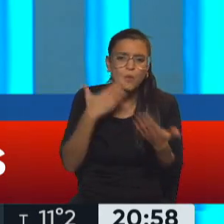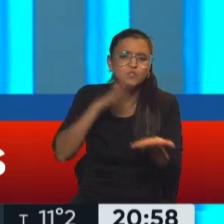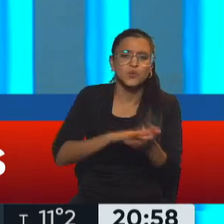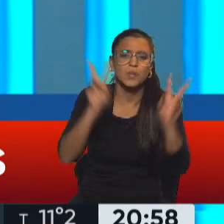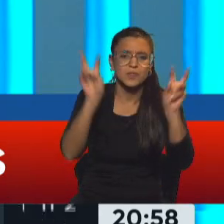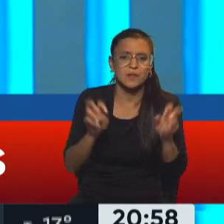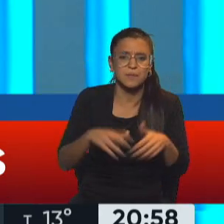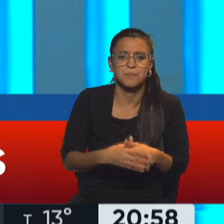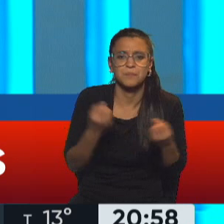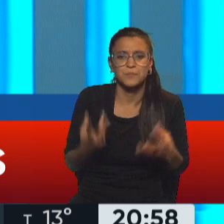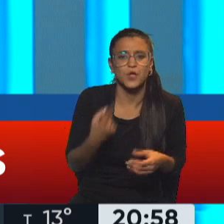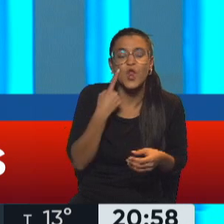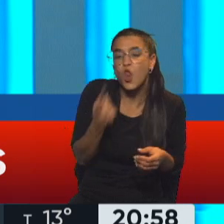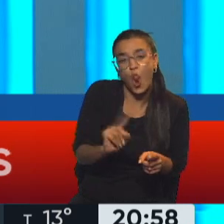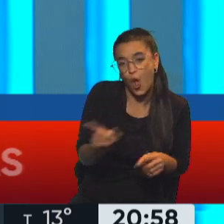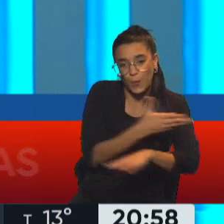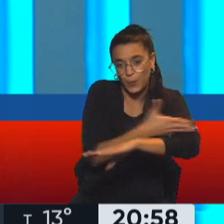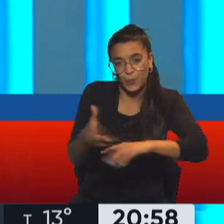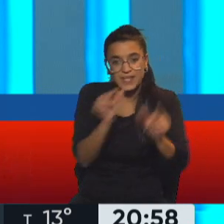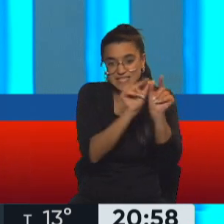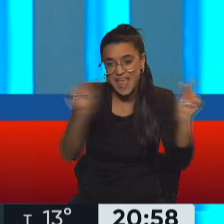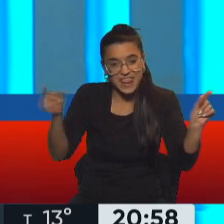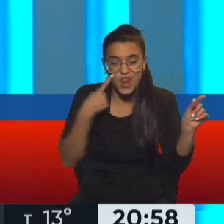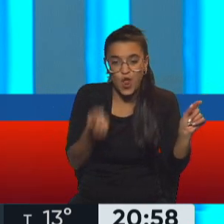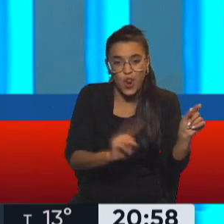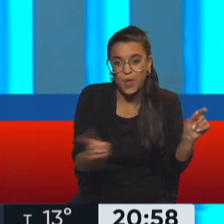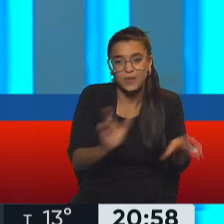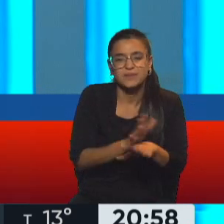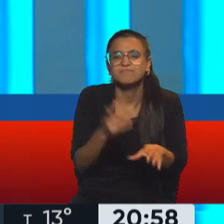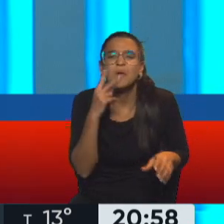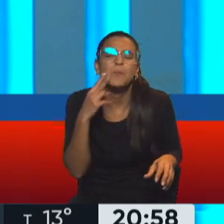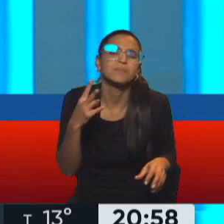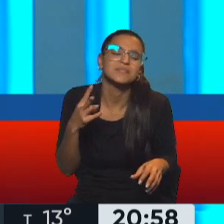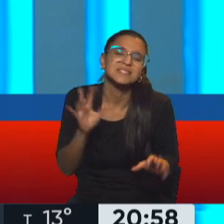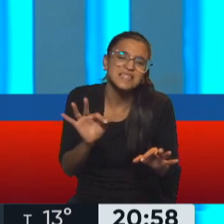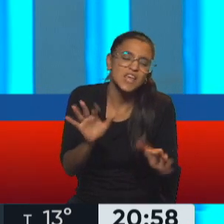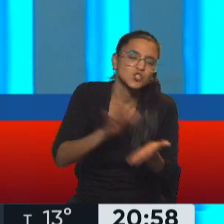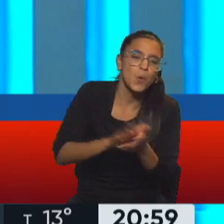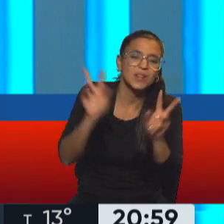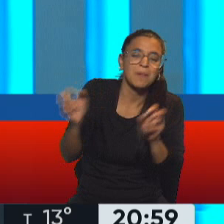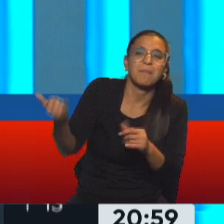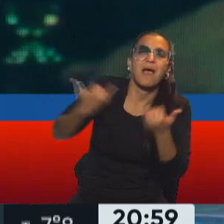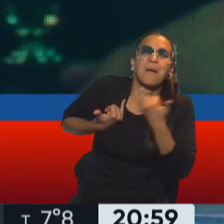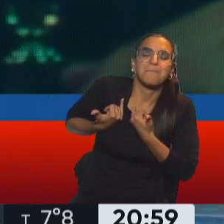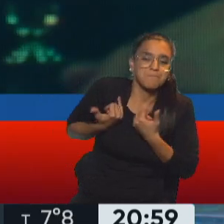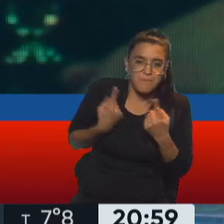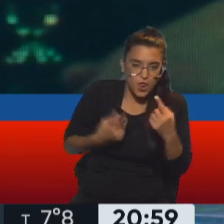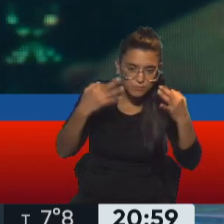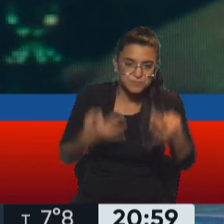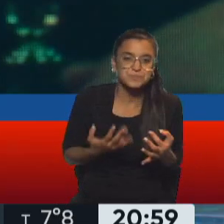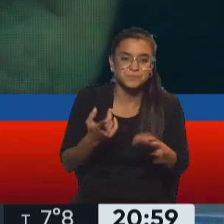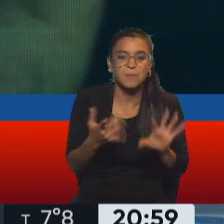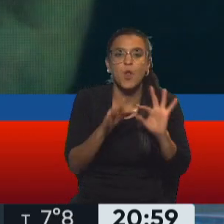tema porque no he visto El Reino, muy de refilón me enteré. Bueno, pero lo que hace es indagar justamente en